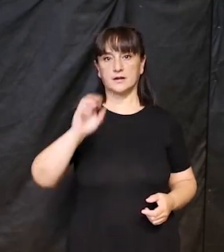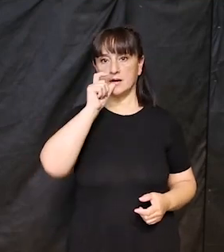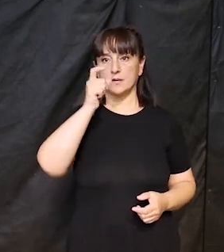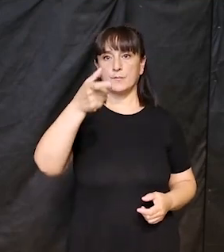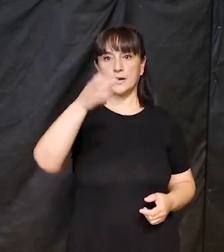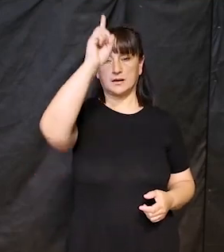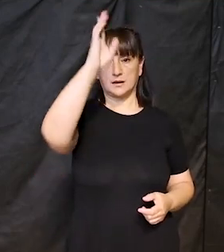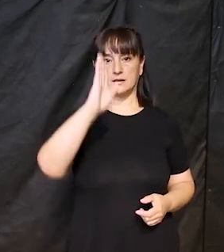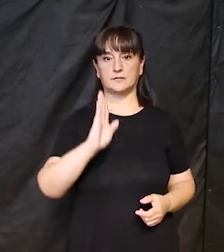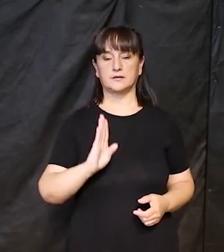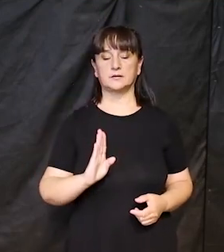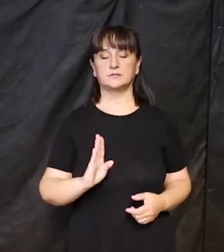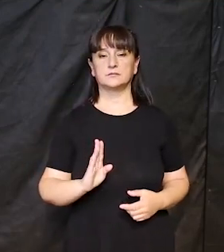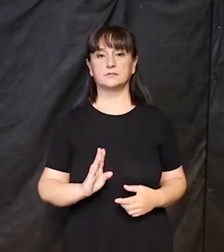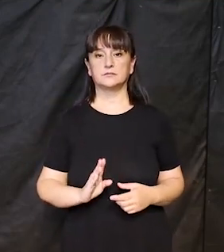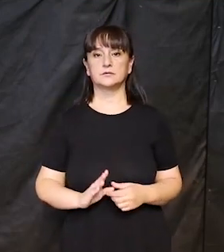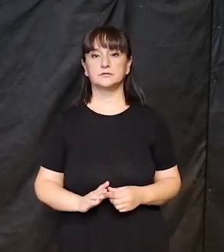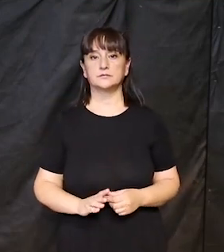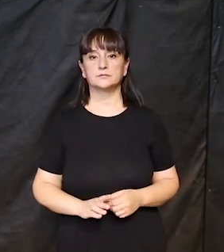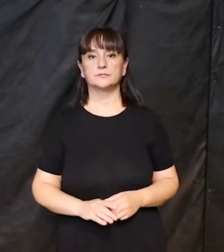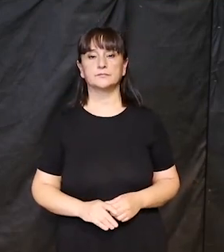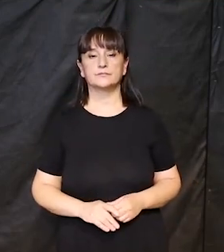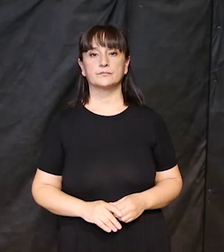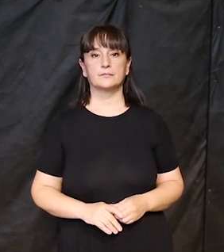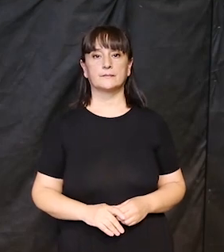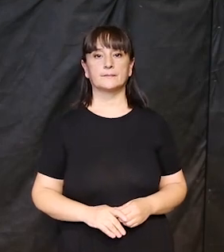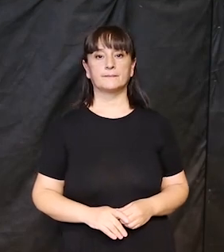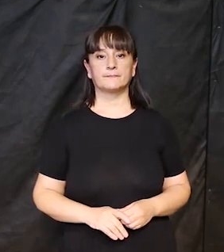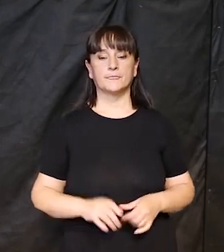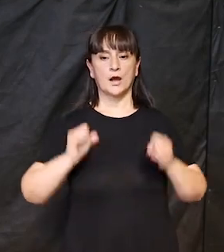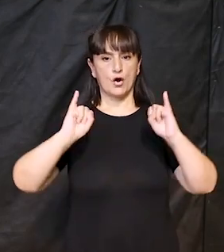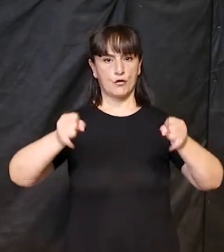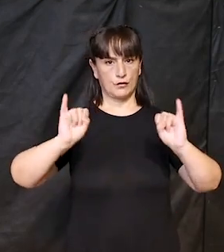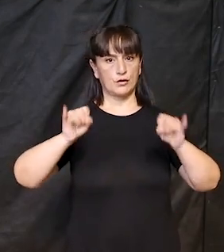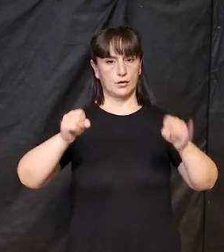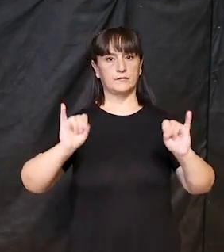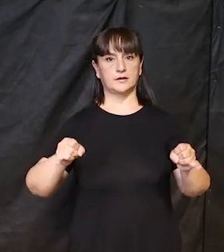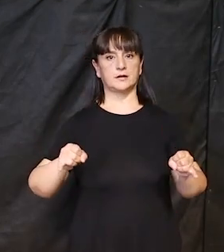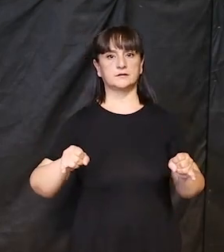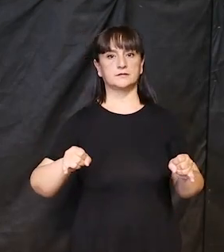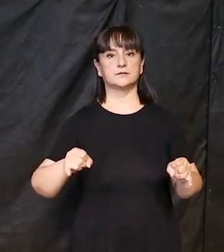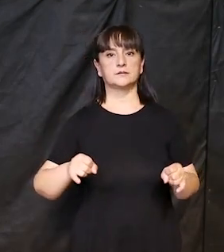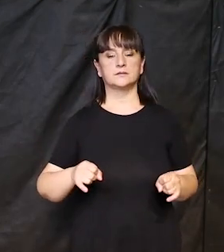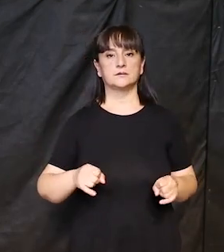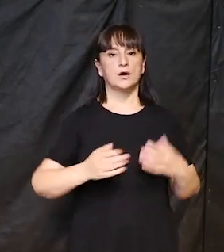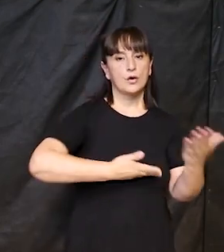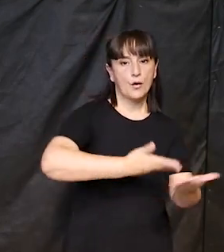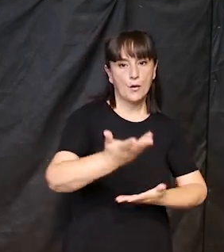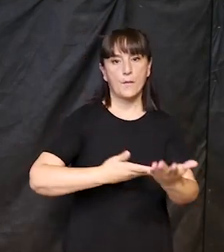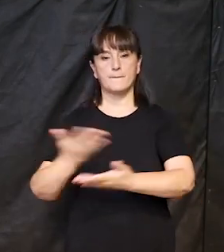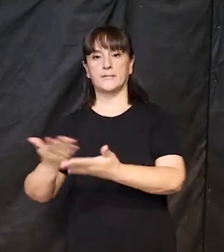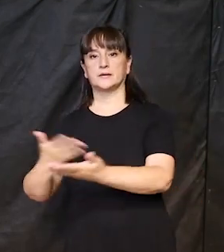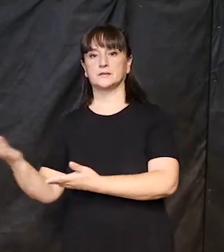se forma ese núcleo en donde la nueva generación se levanta y esa generación debe ser